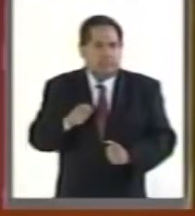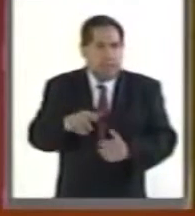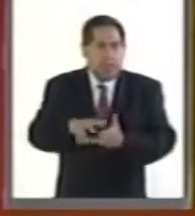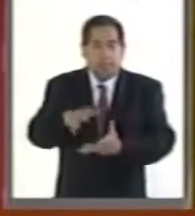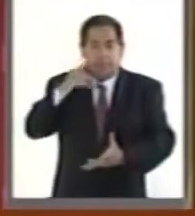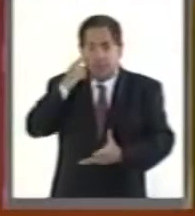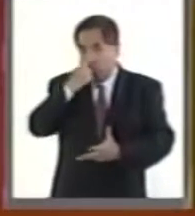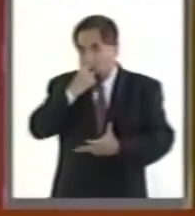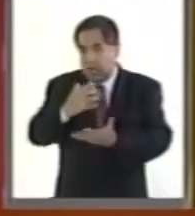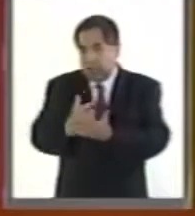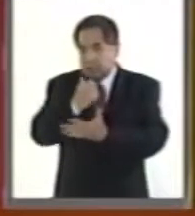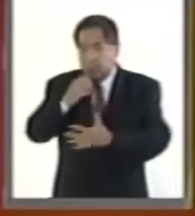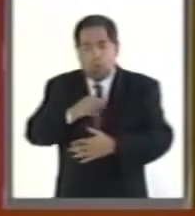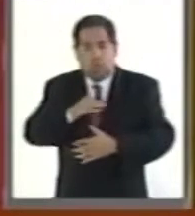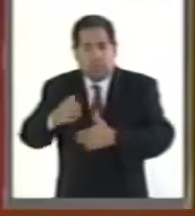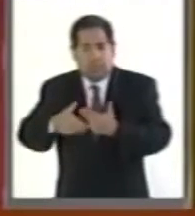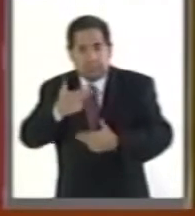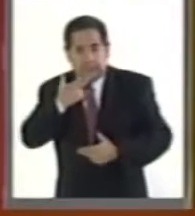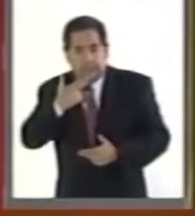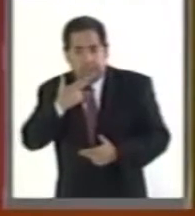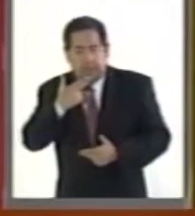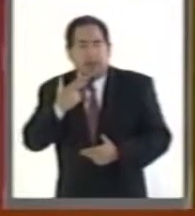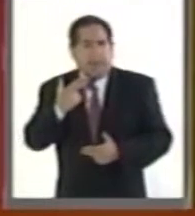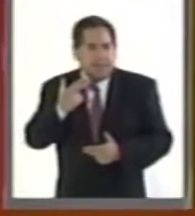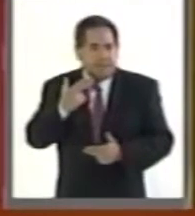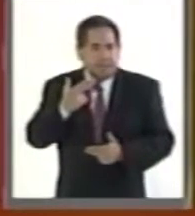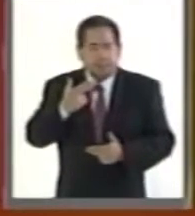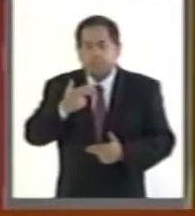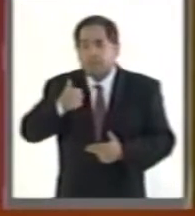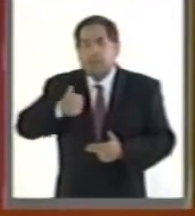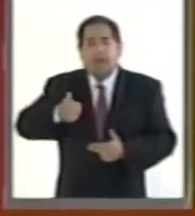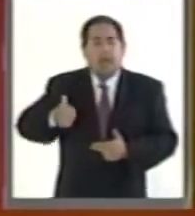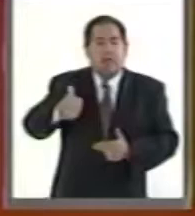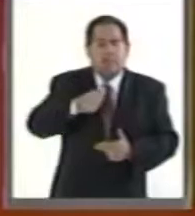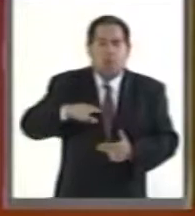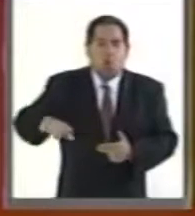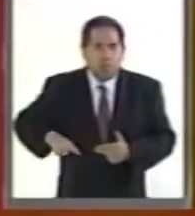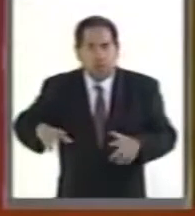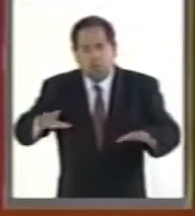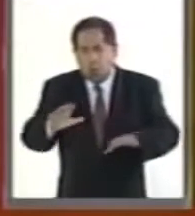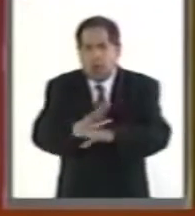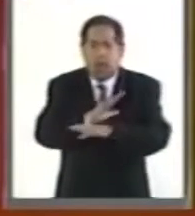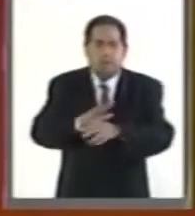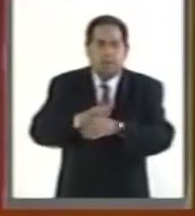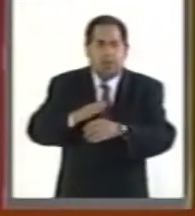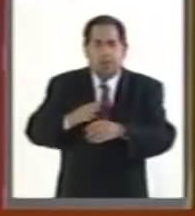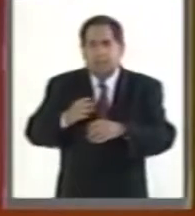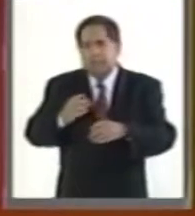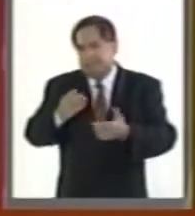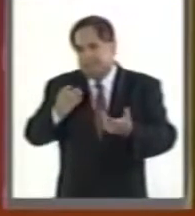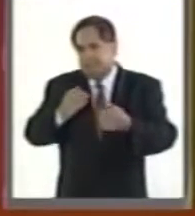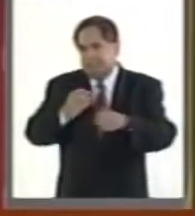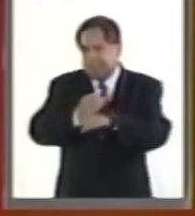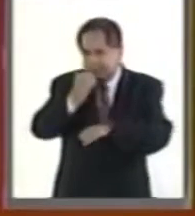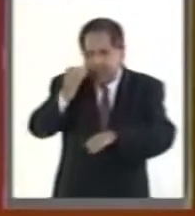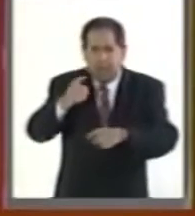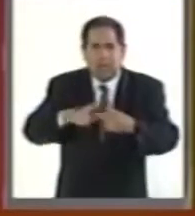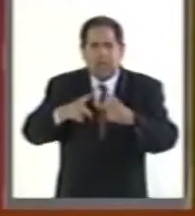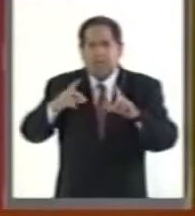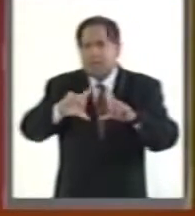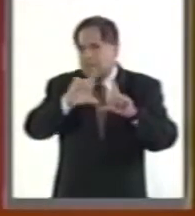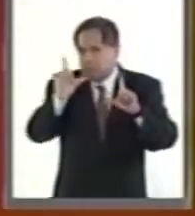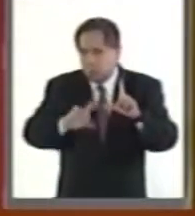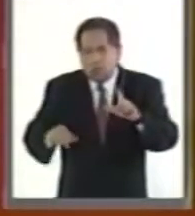funcionar adecuadamente, cada vez que se van a renovar los poderes nacionales o locales, es imprescindible la participación electoral